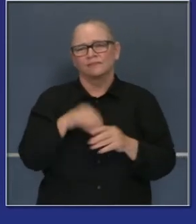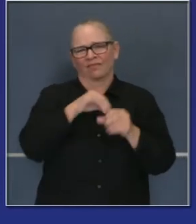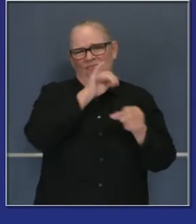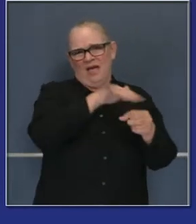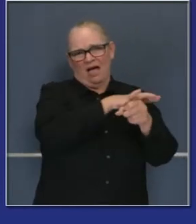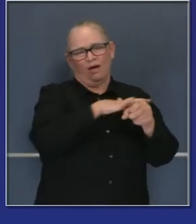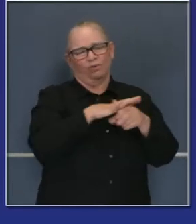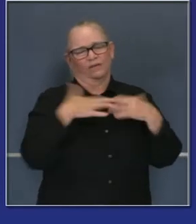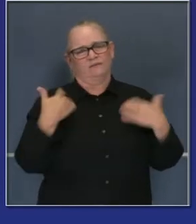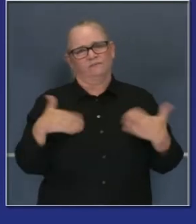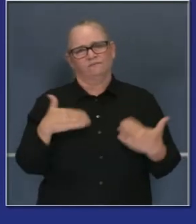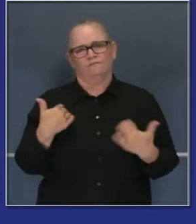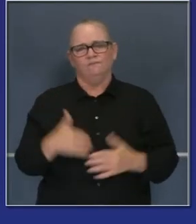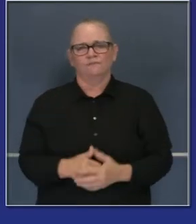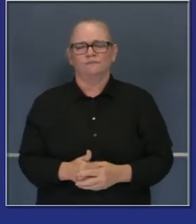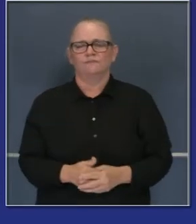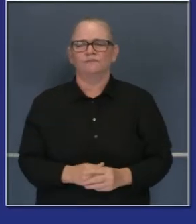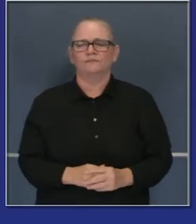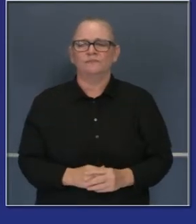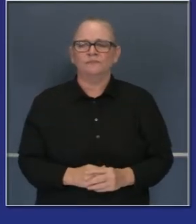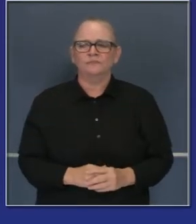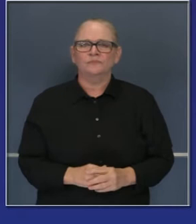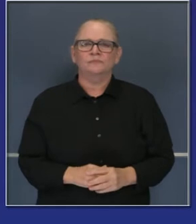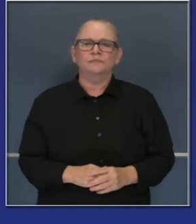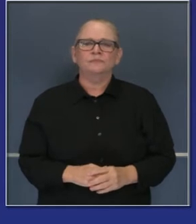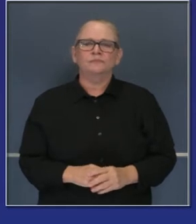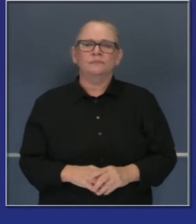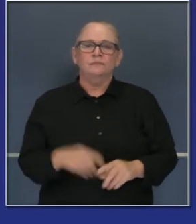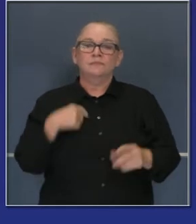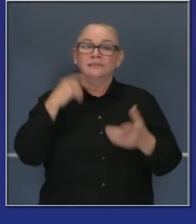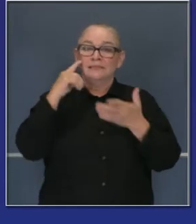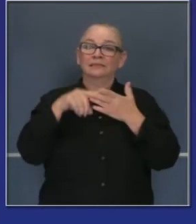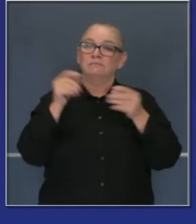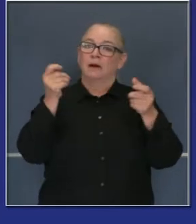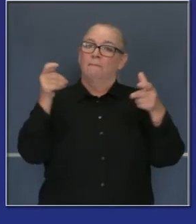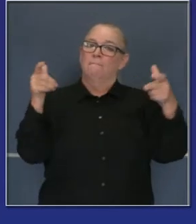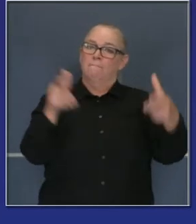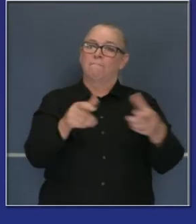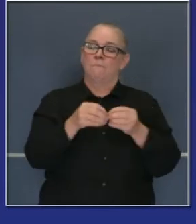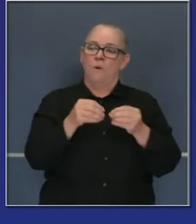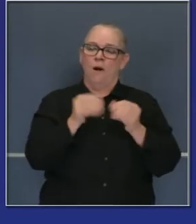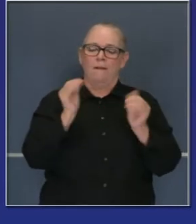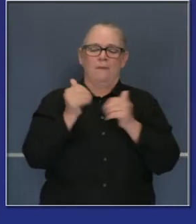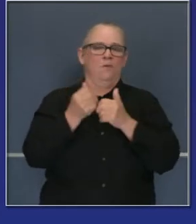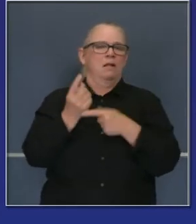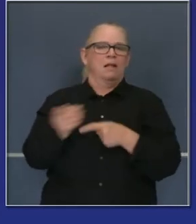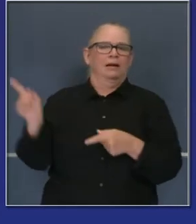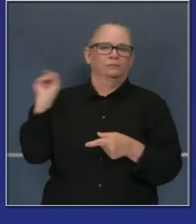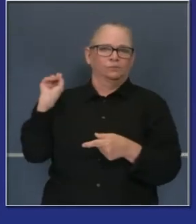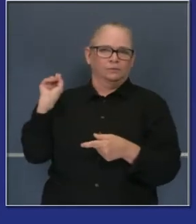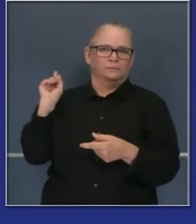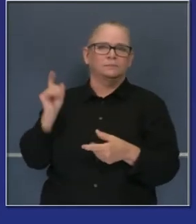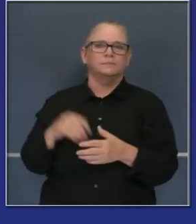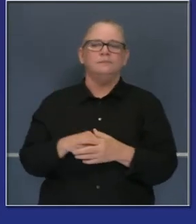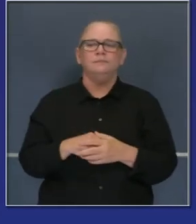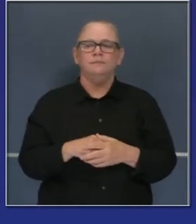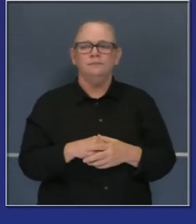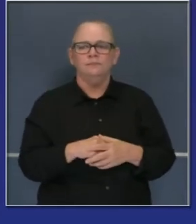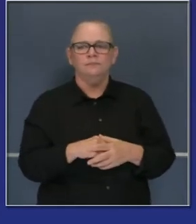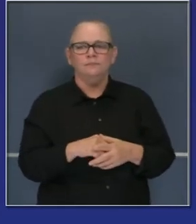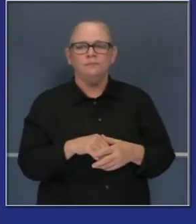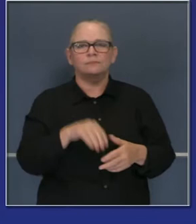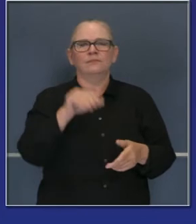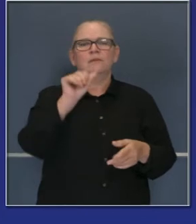sea un área inmediata pero lo que vemos es que hoy hay un contenido más completo el incendio o